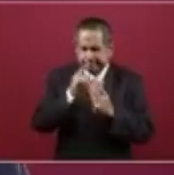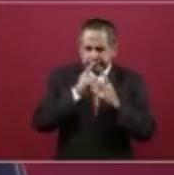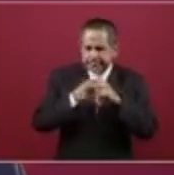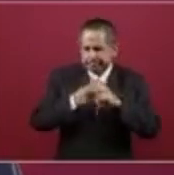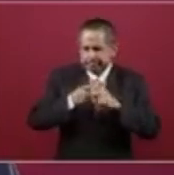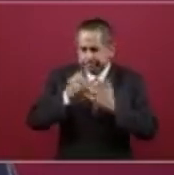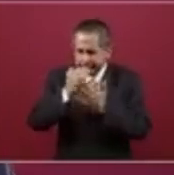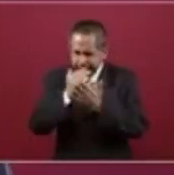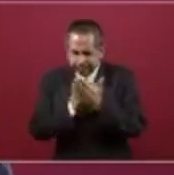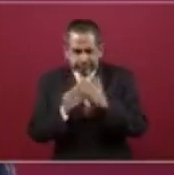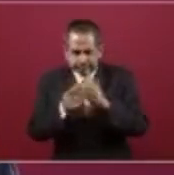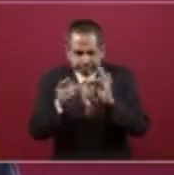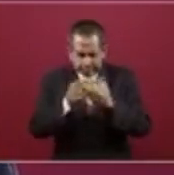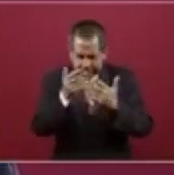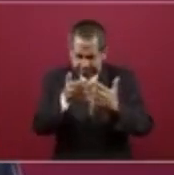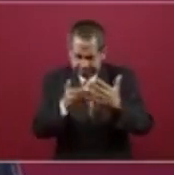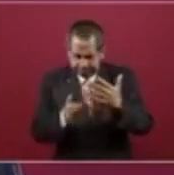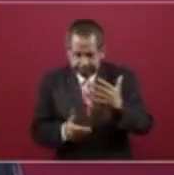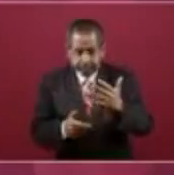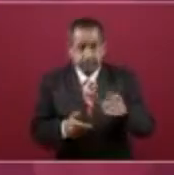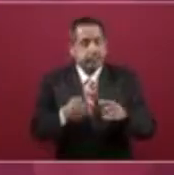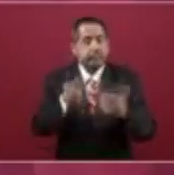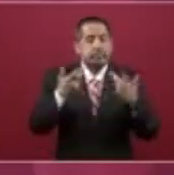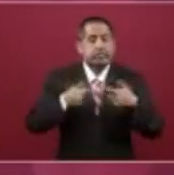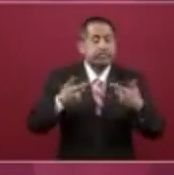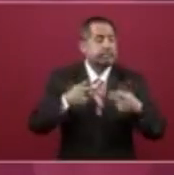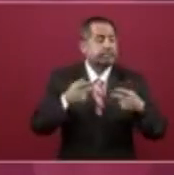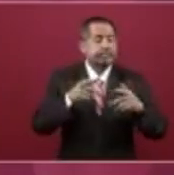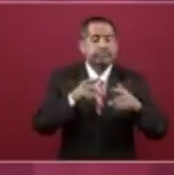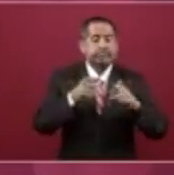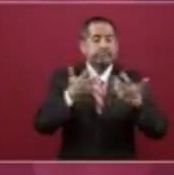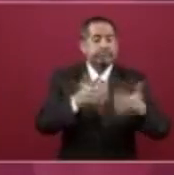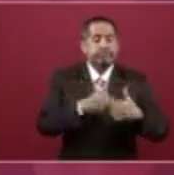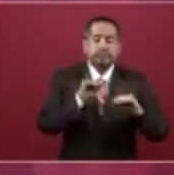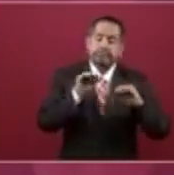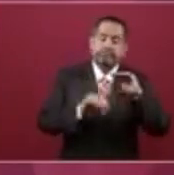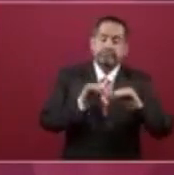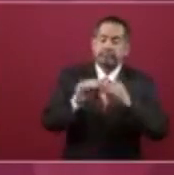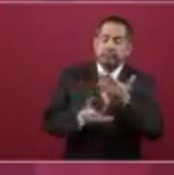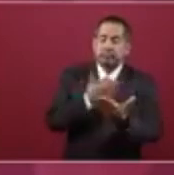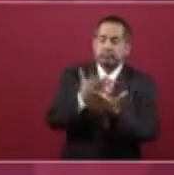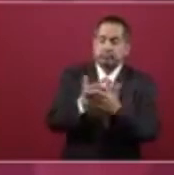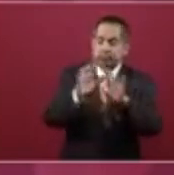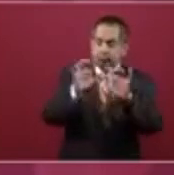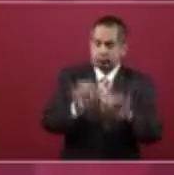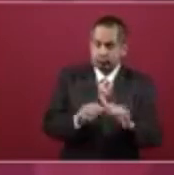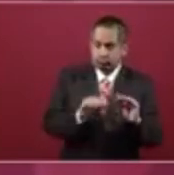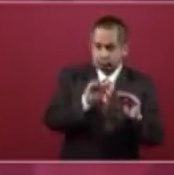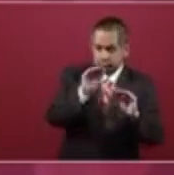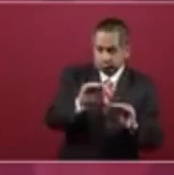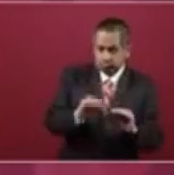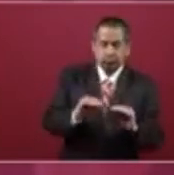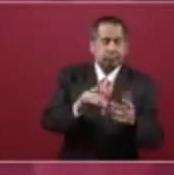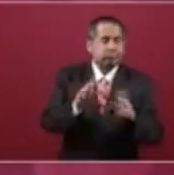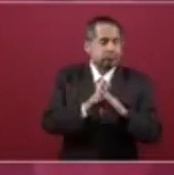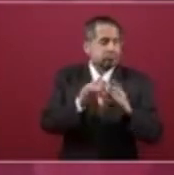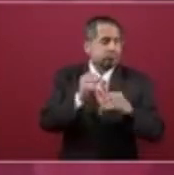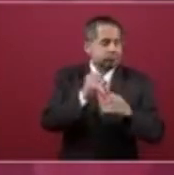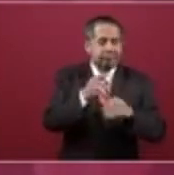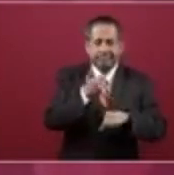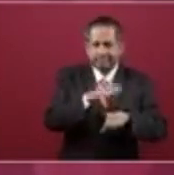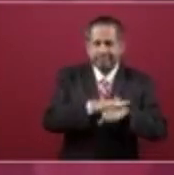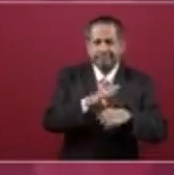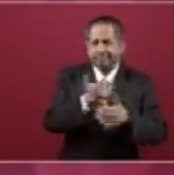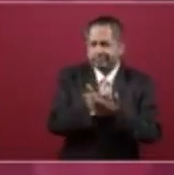electrónico en donde las empresas meten sus propuestas técnicas, administrativas,